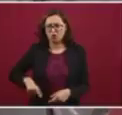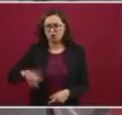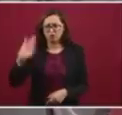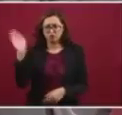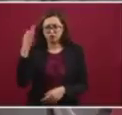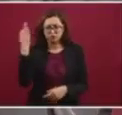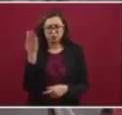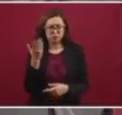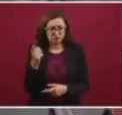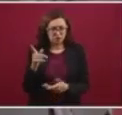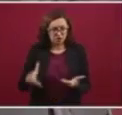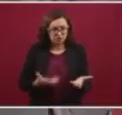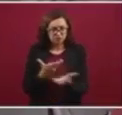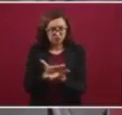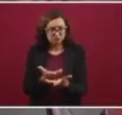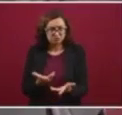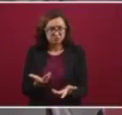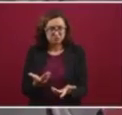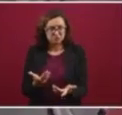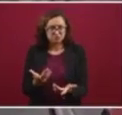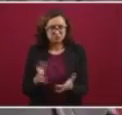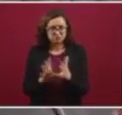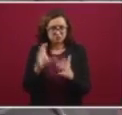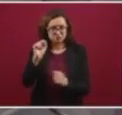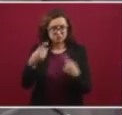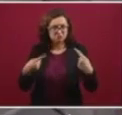Ya entiendo que hay